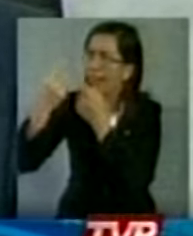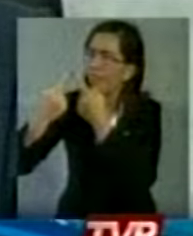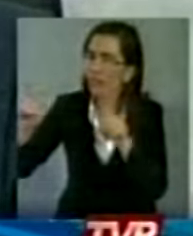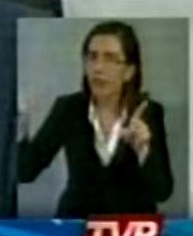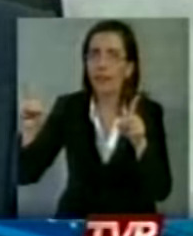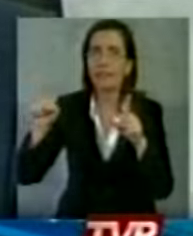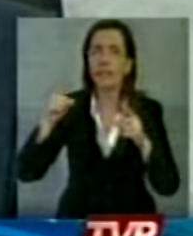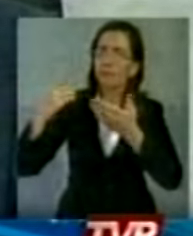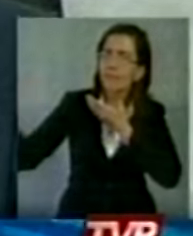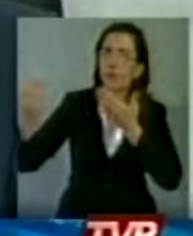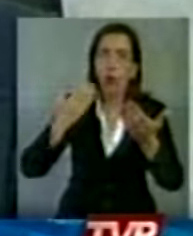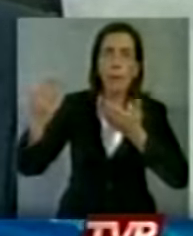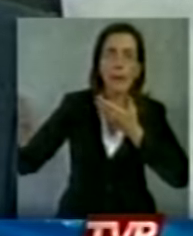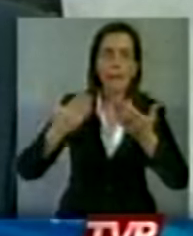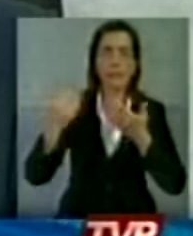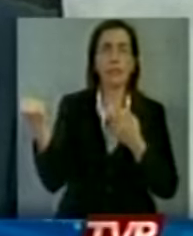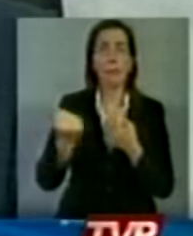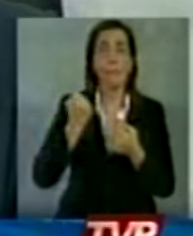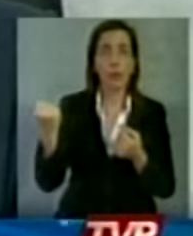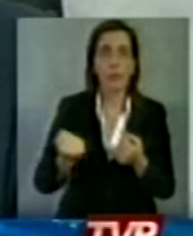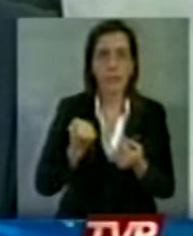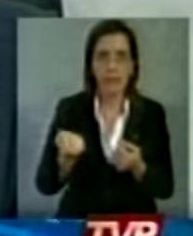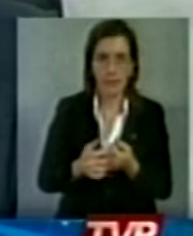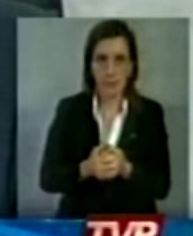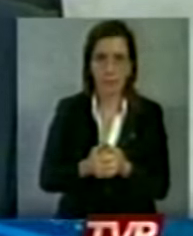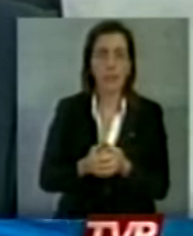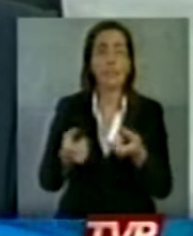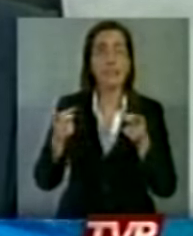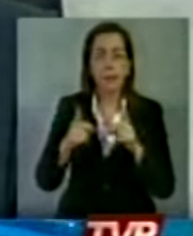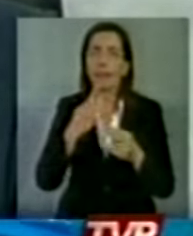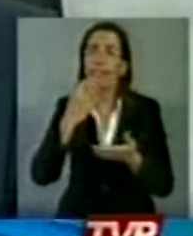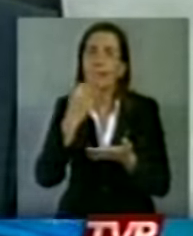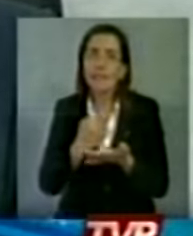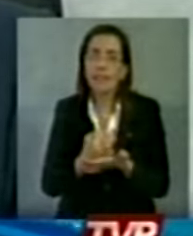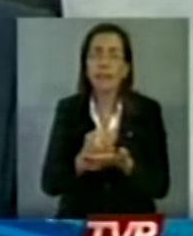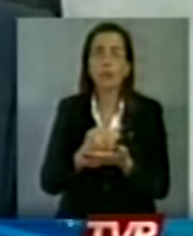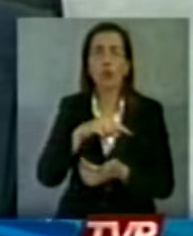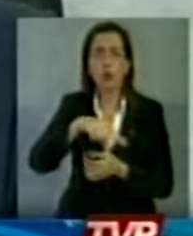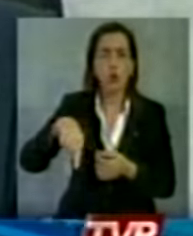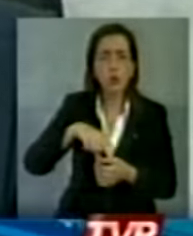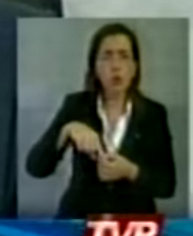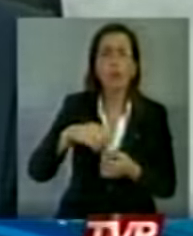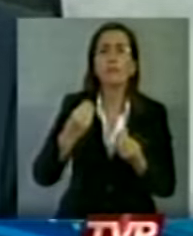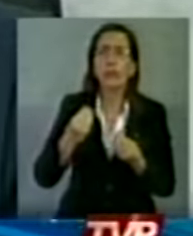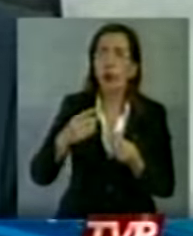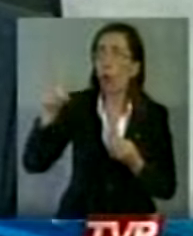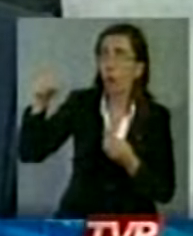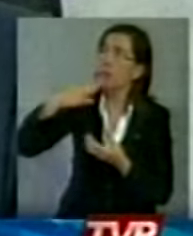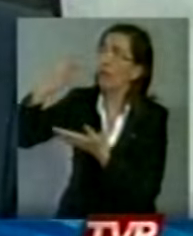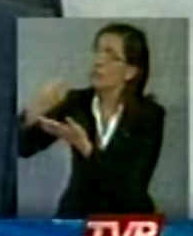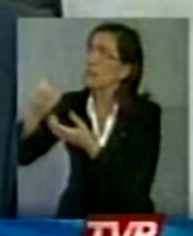y pensamiento que ello supone, y también de las decisiones que se tomen en una u otra